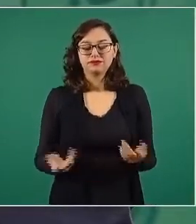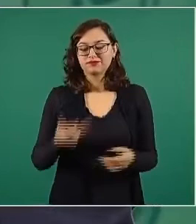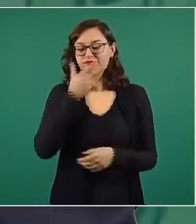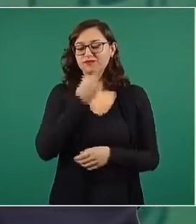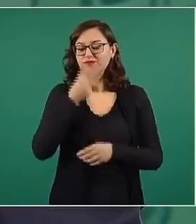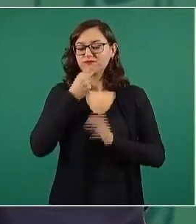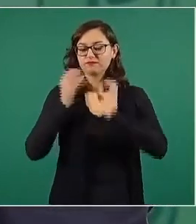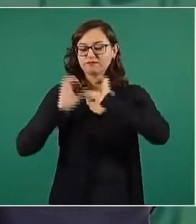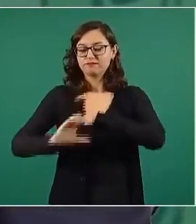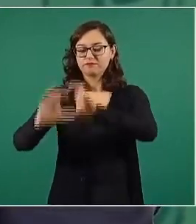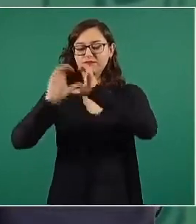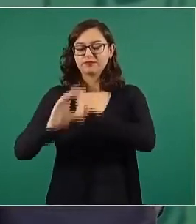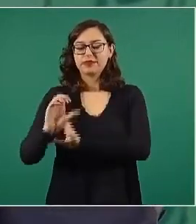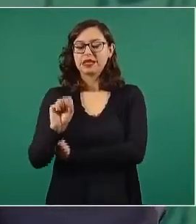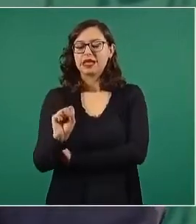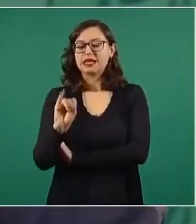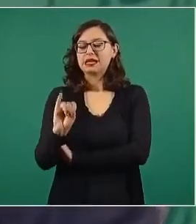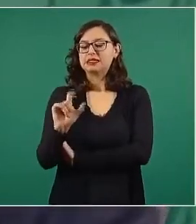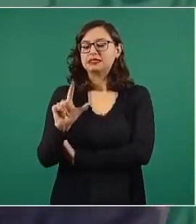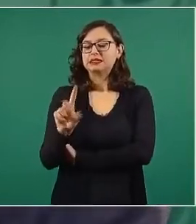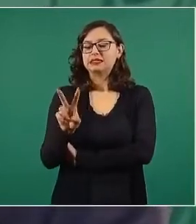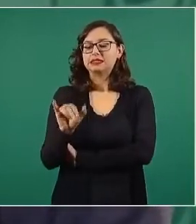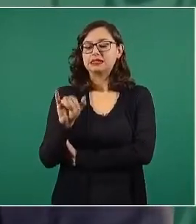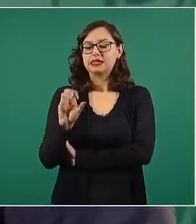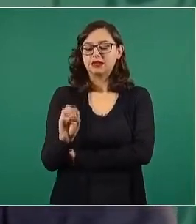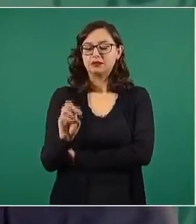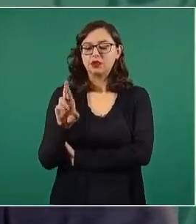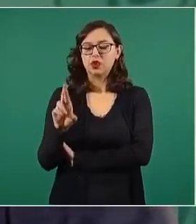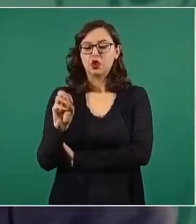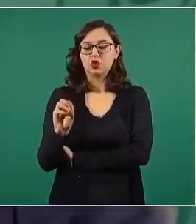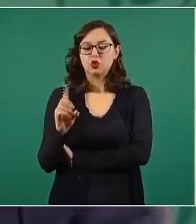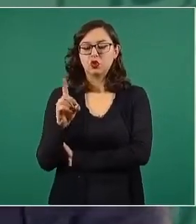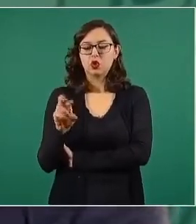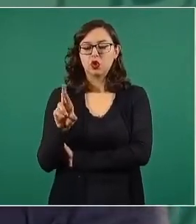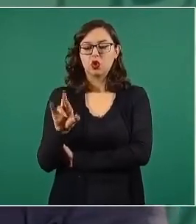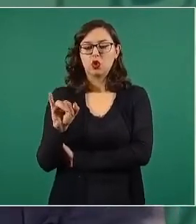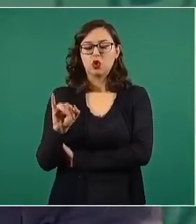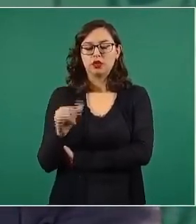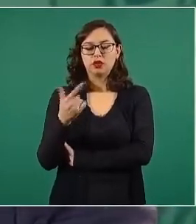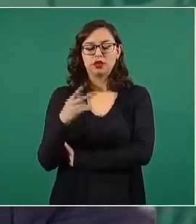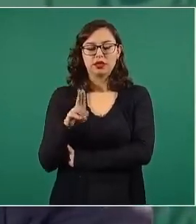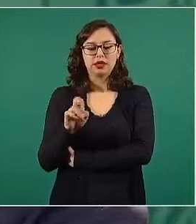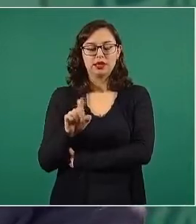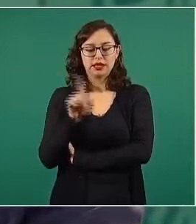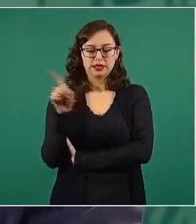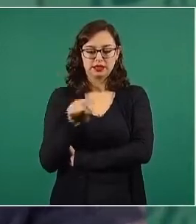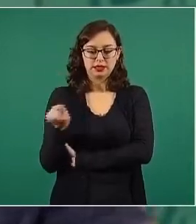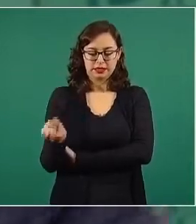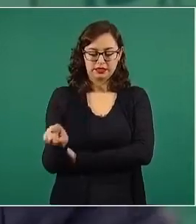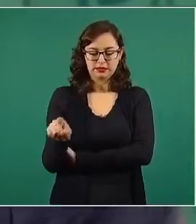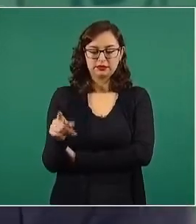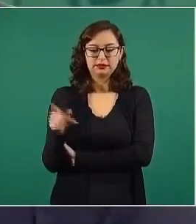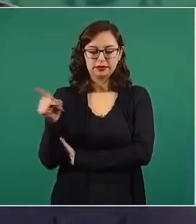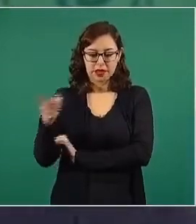que fueron a dar un concierto, una plática